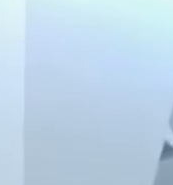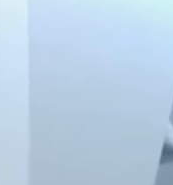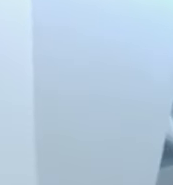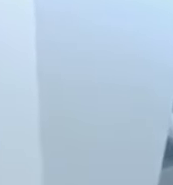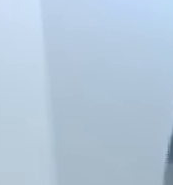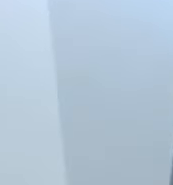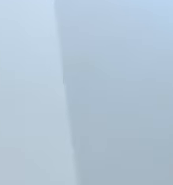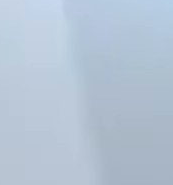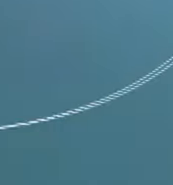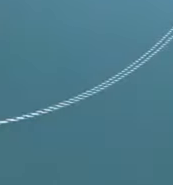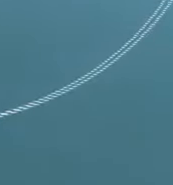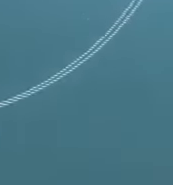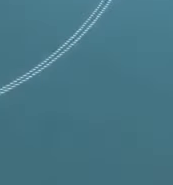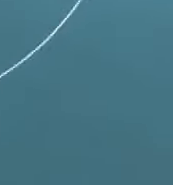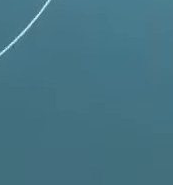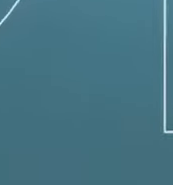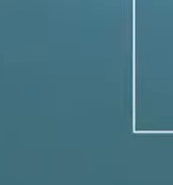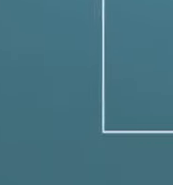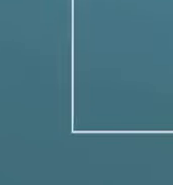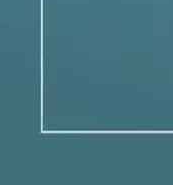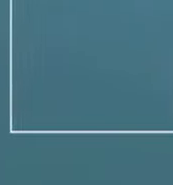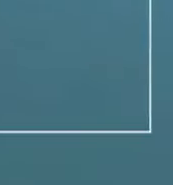horas.